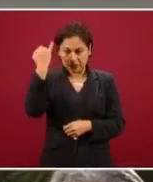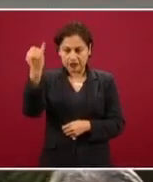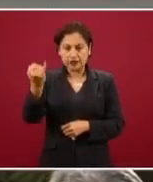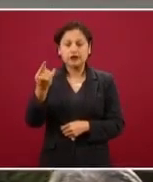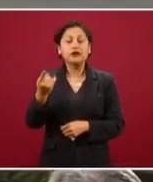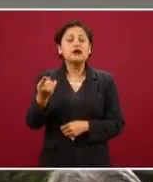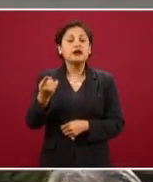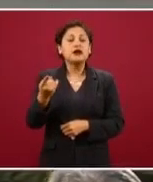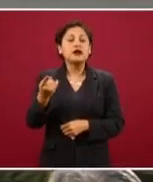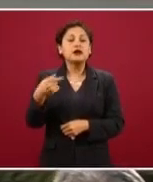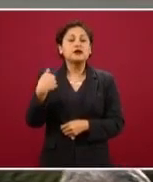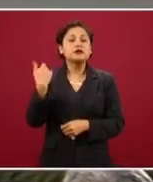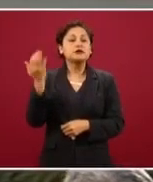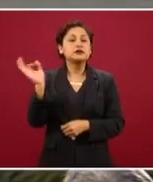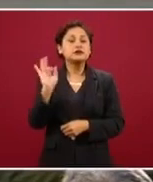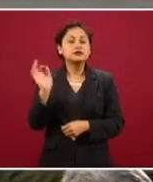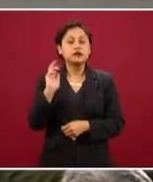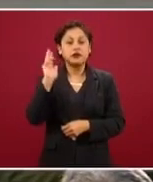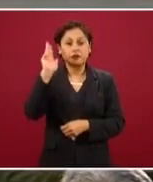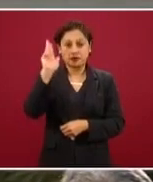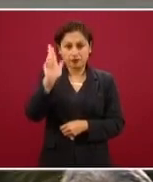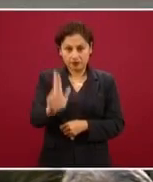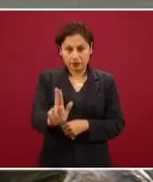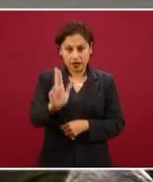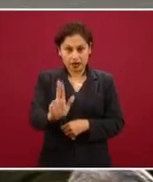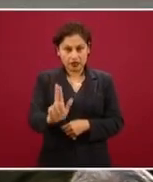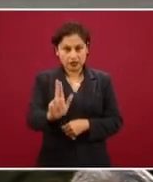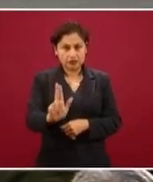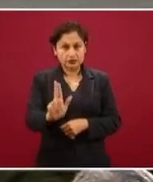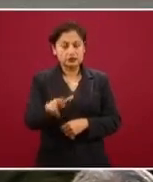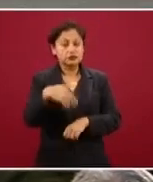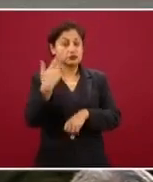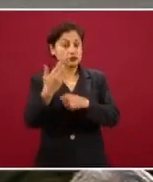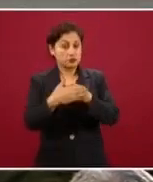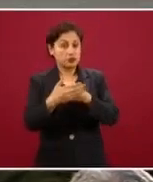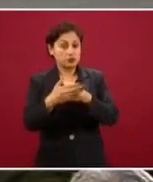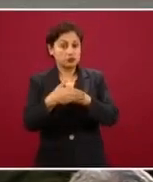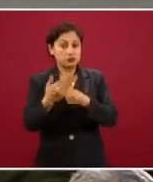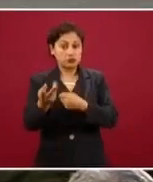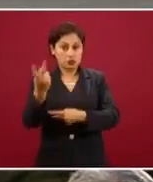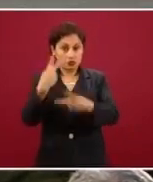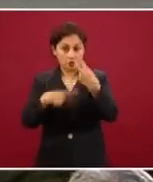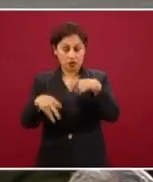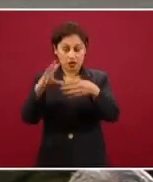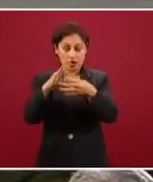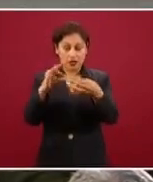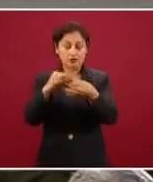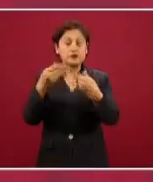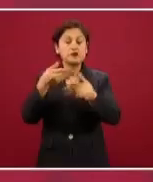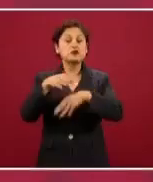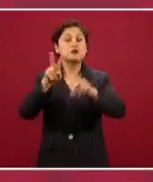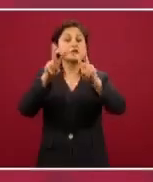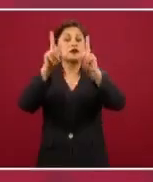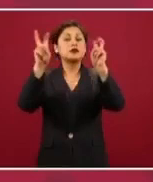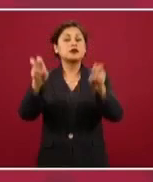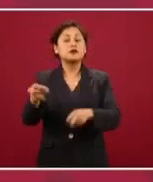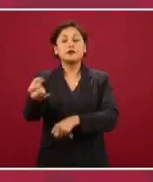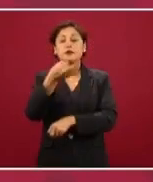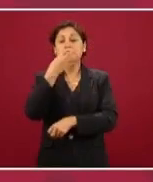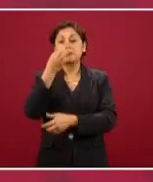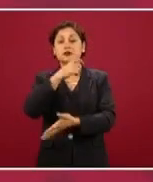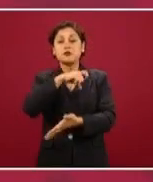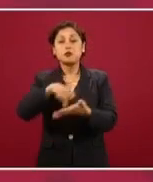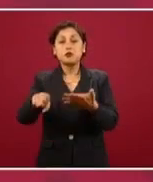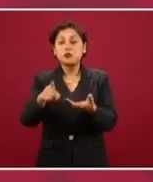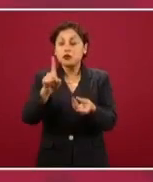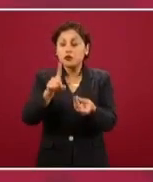próximo se explique sobre la compra de los medicamentos, en dónde se